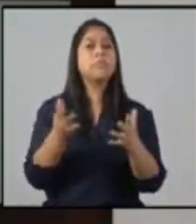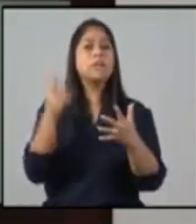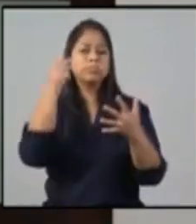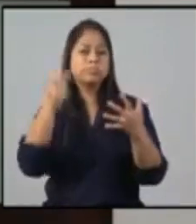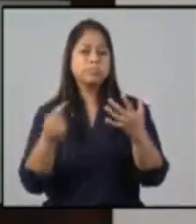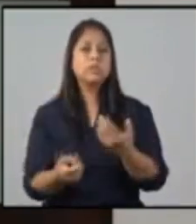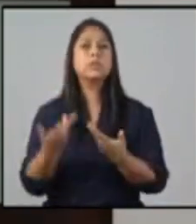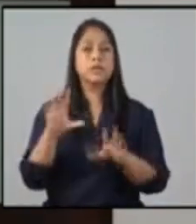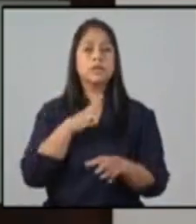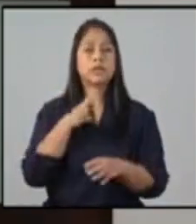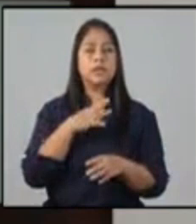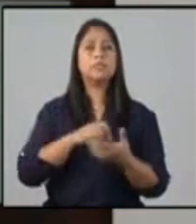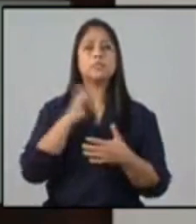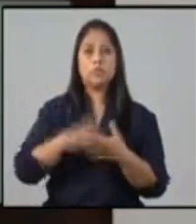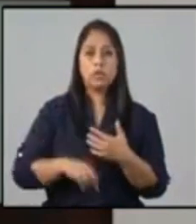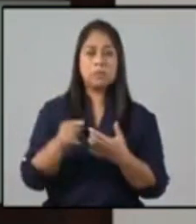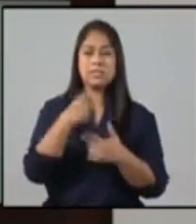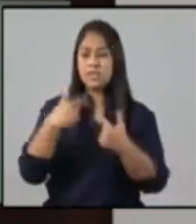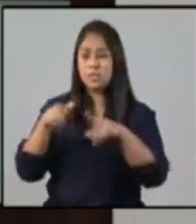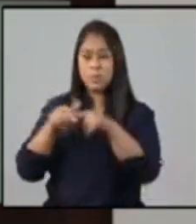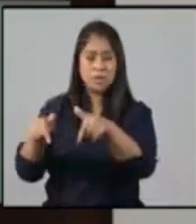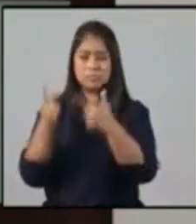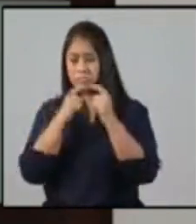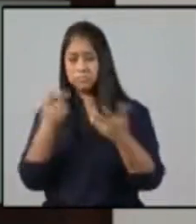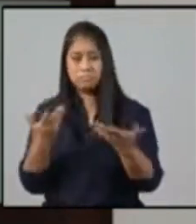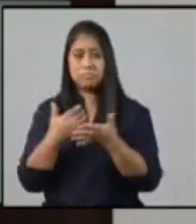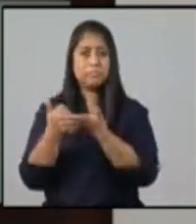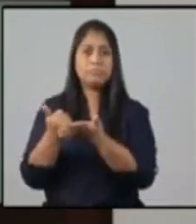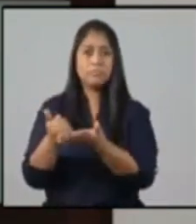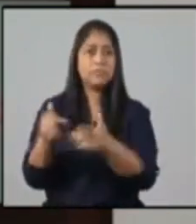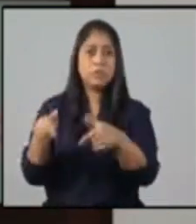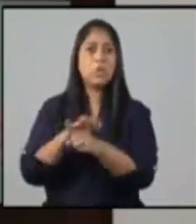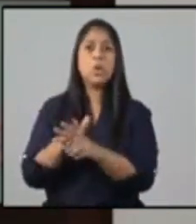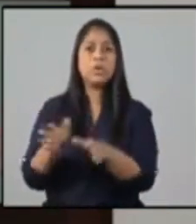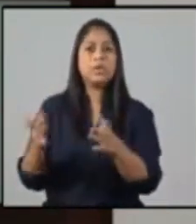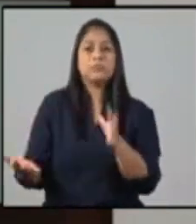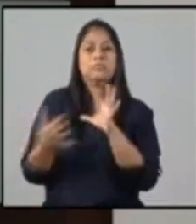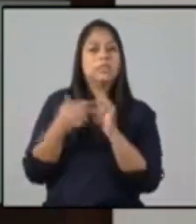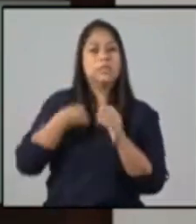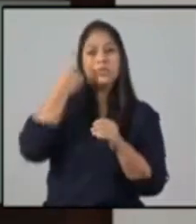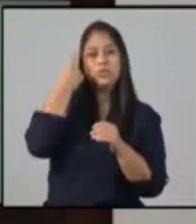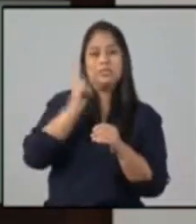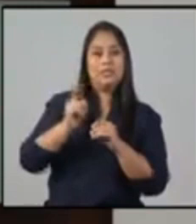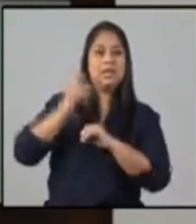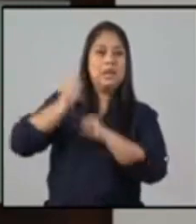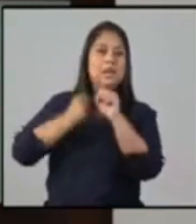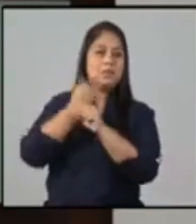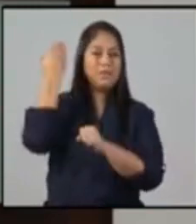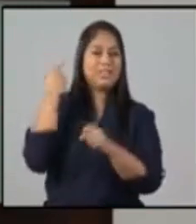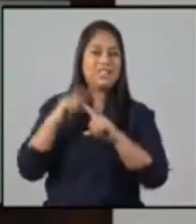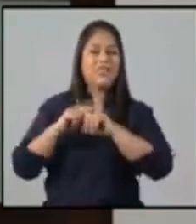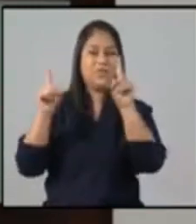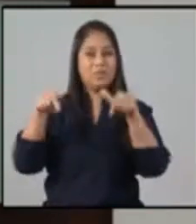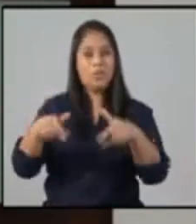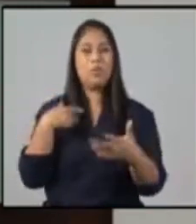unos programas en ámbitos que no eran, evidentemente, el COVID no sabía ni lo que era el año pasado, por lo menos. La mayoría